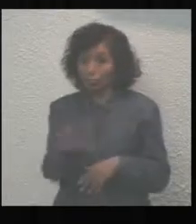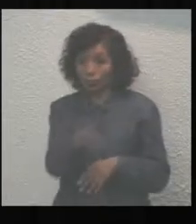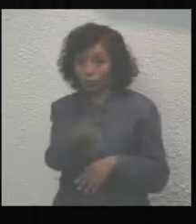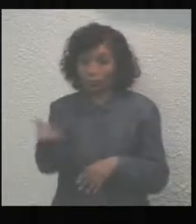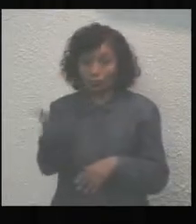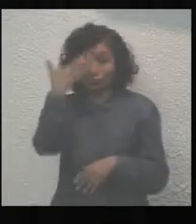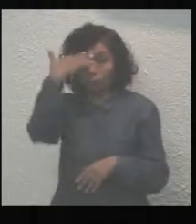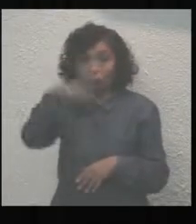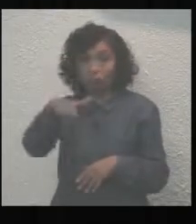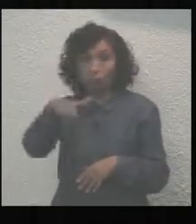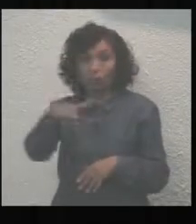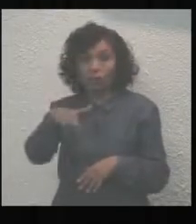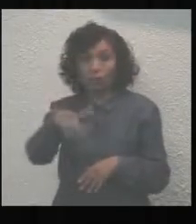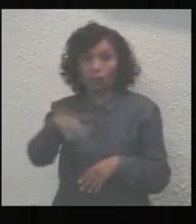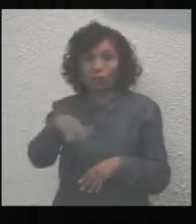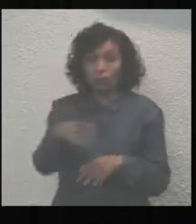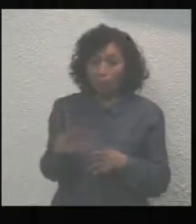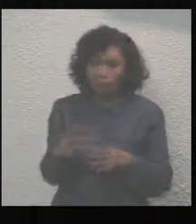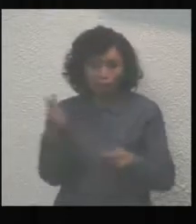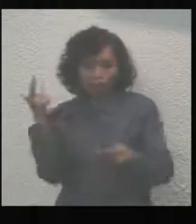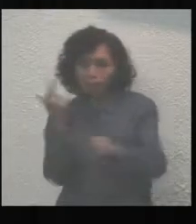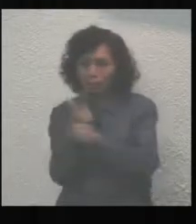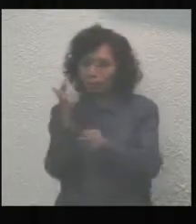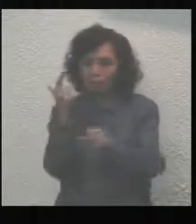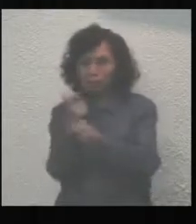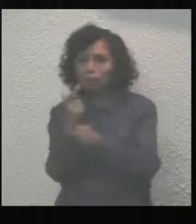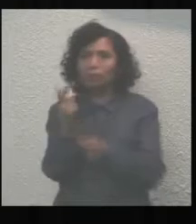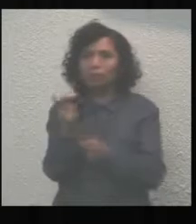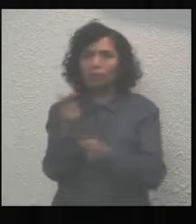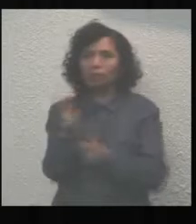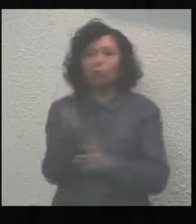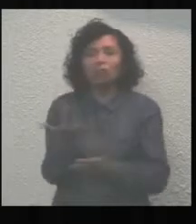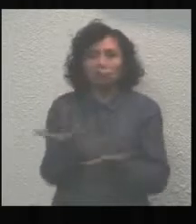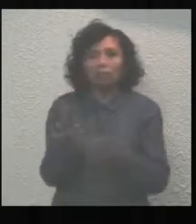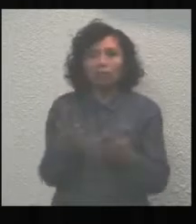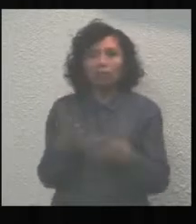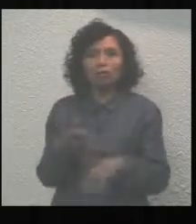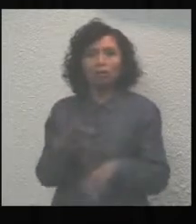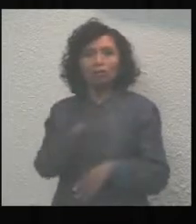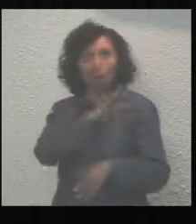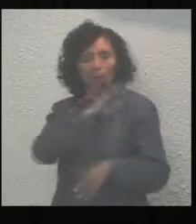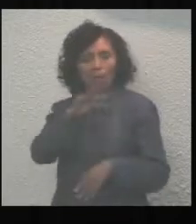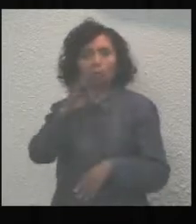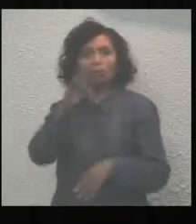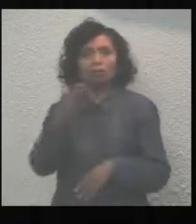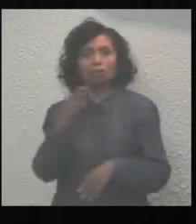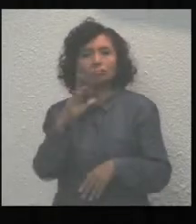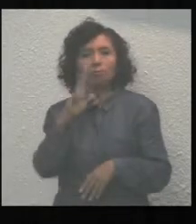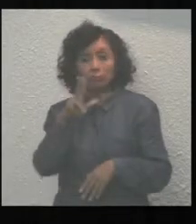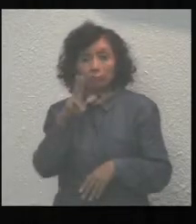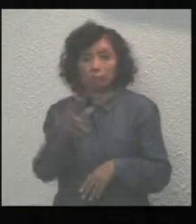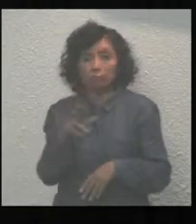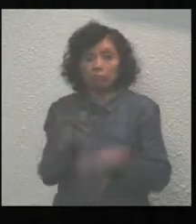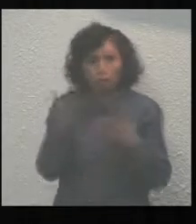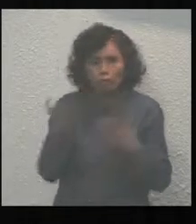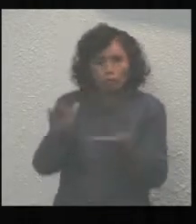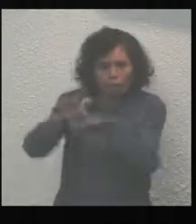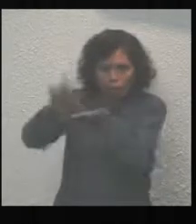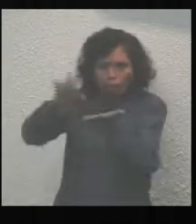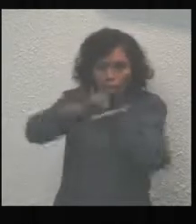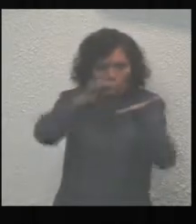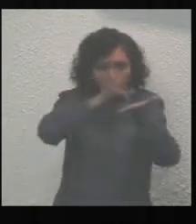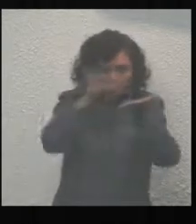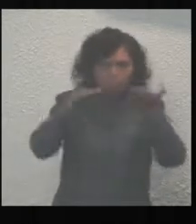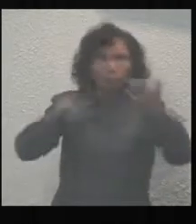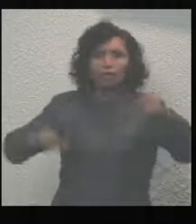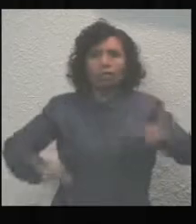y mejor sabe identificar que le conviene y lo que no y así como reconoce y agradece las